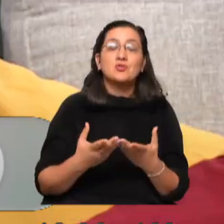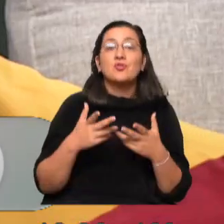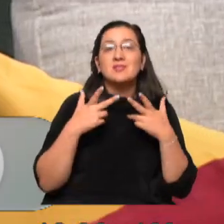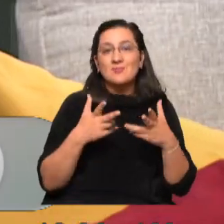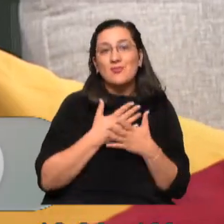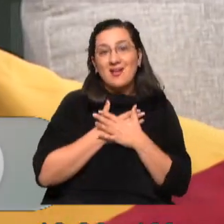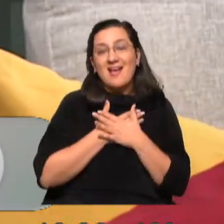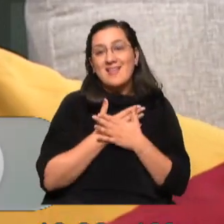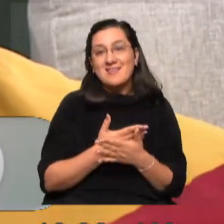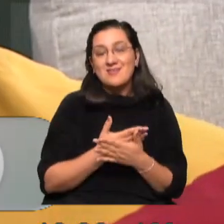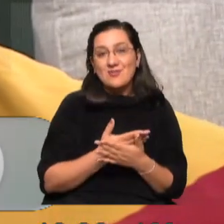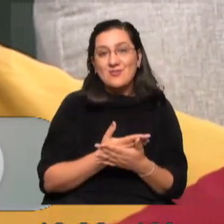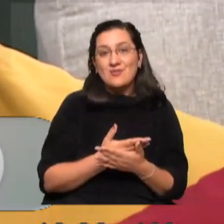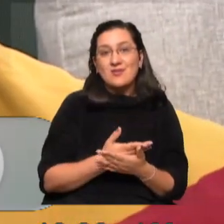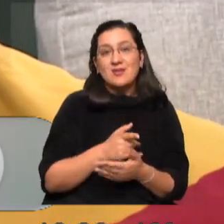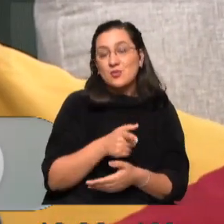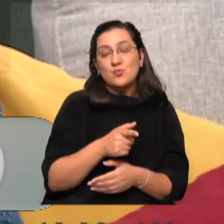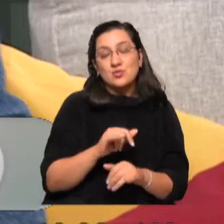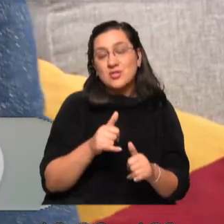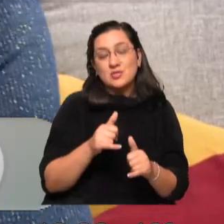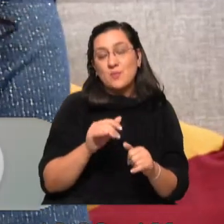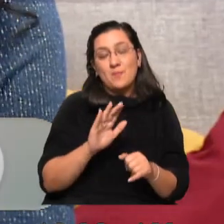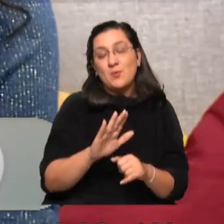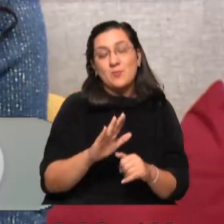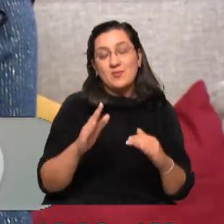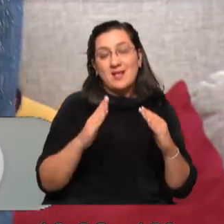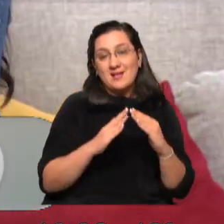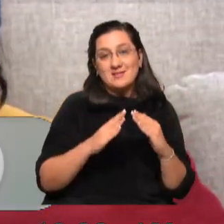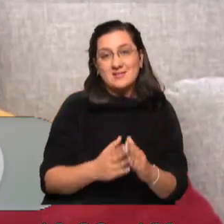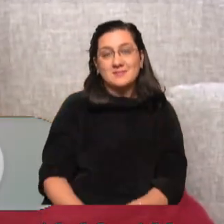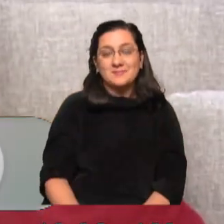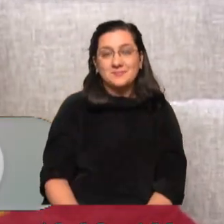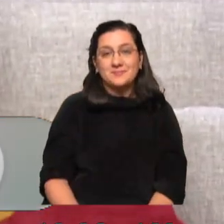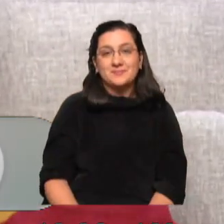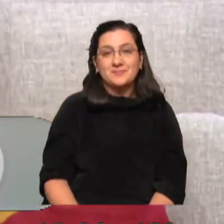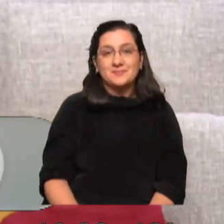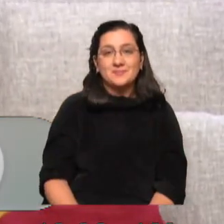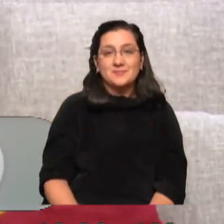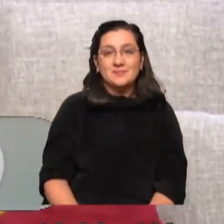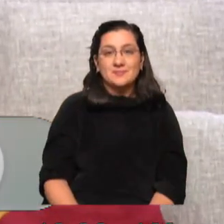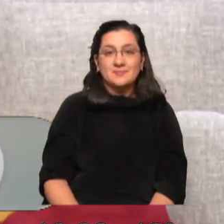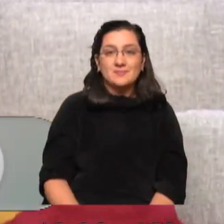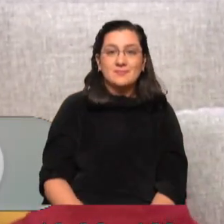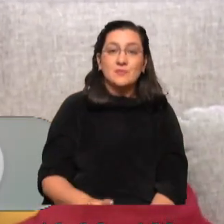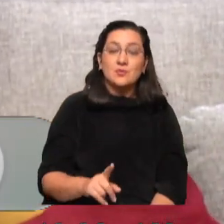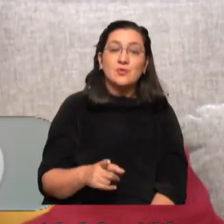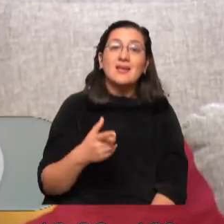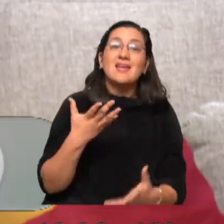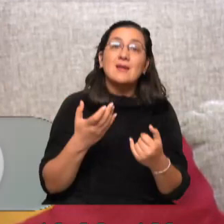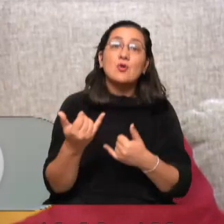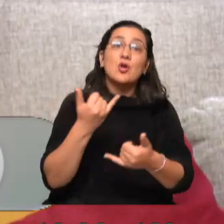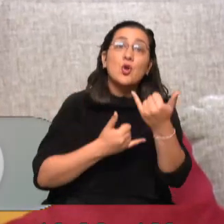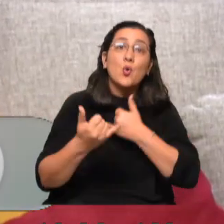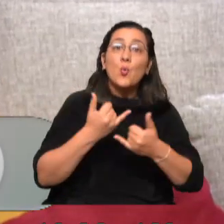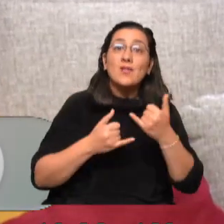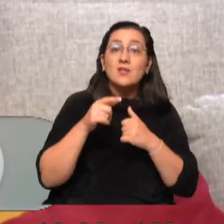con mucho cariño que sos, y respeto que sos de la casa, así te sentimos, y ojalá vos también te sientas así. Pero, ¿qué otras? Queremos que nos cuentes un poco de tu